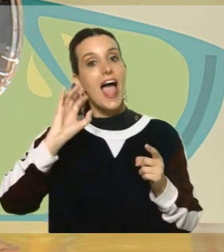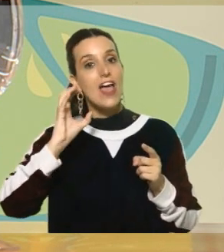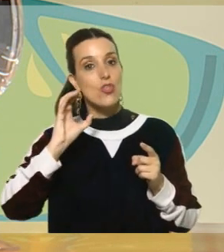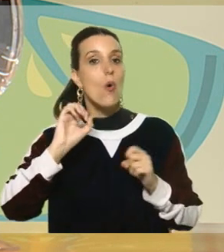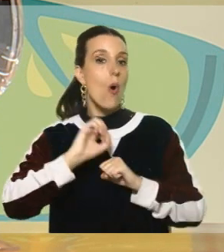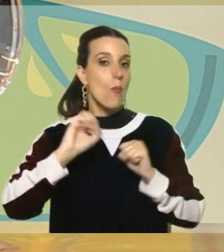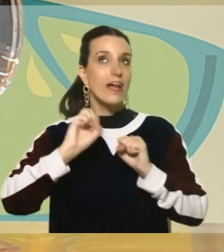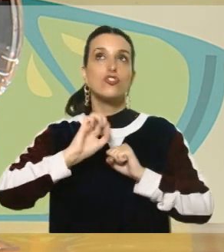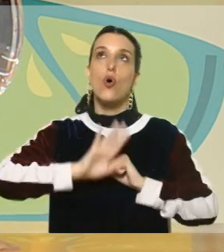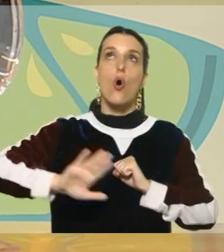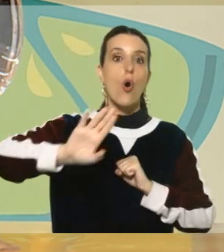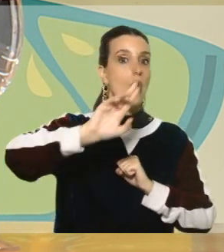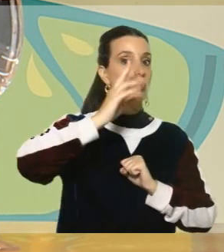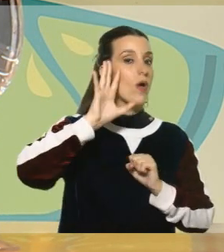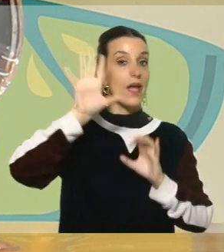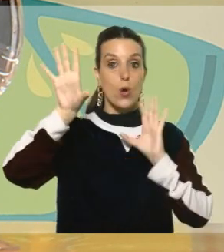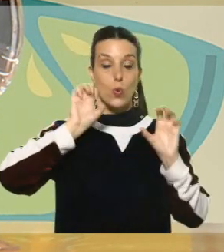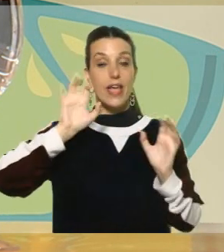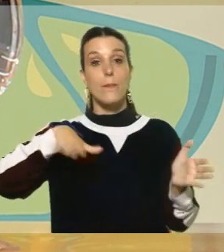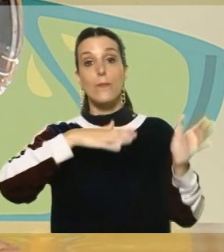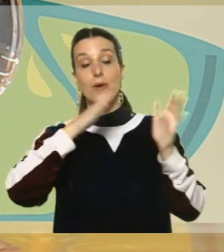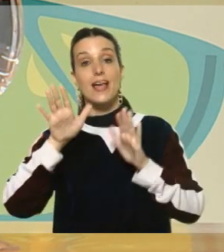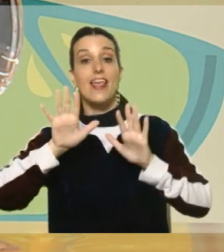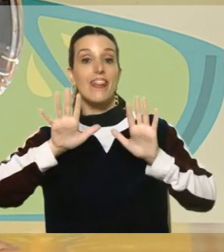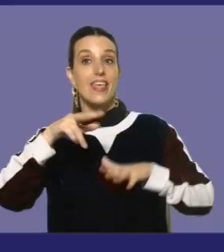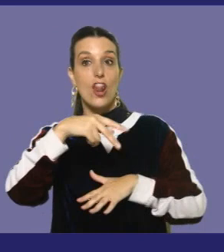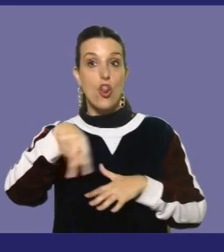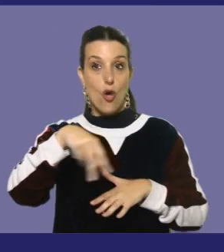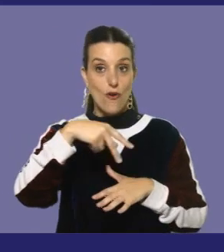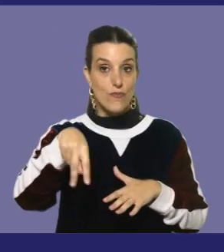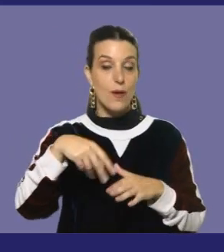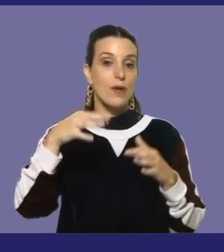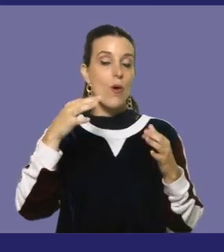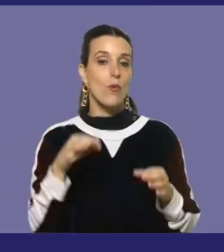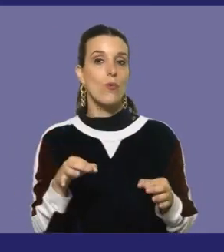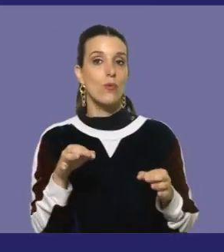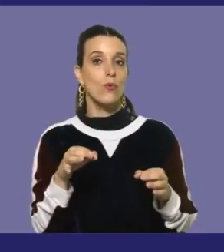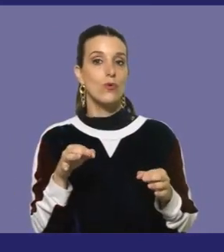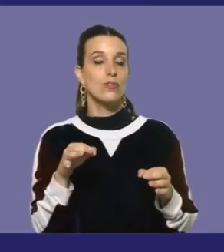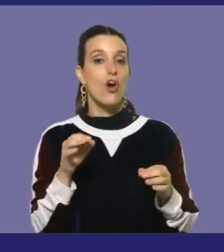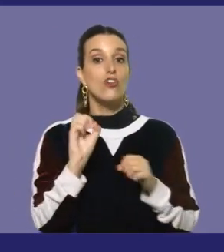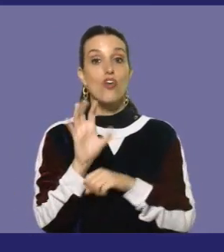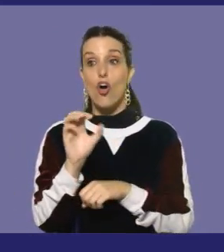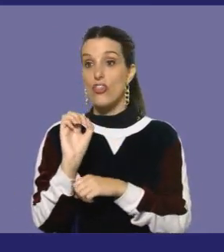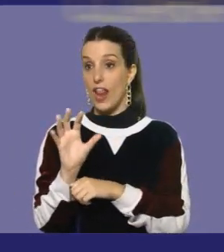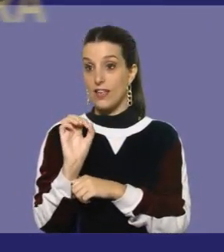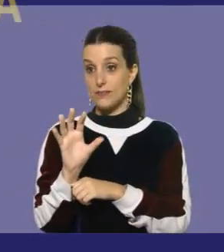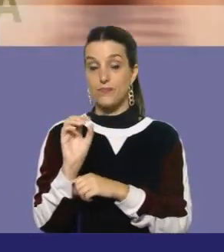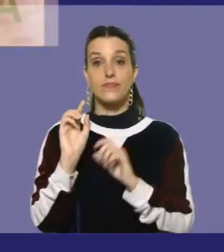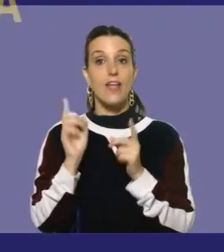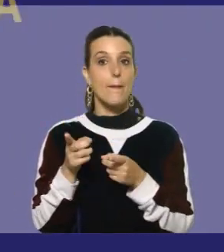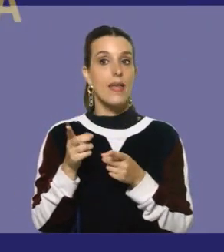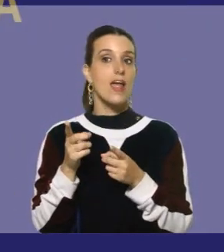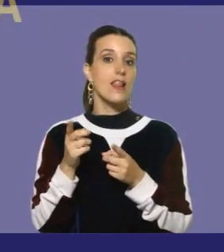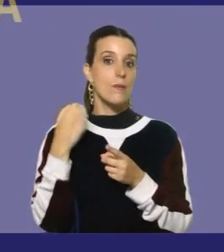permite llegar a todo el país. Después, el 10 de noviembre, ya en la sala de exposiciones del Sodre, en las instituciones,